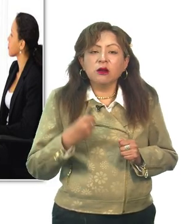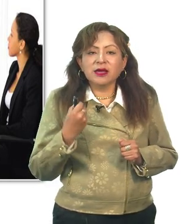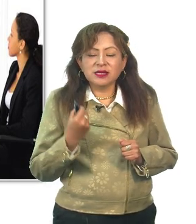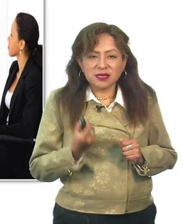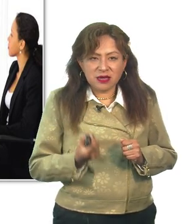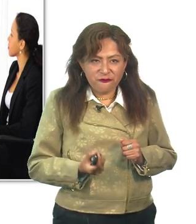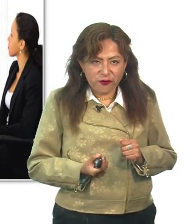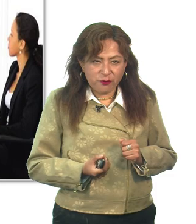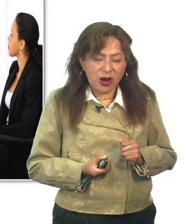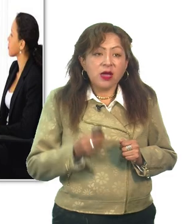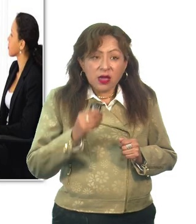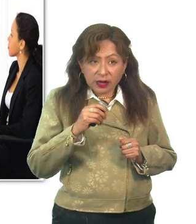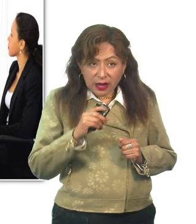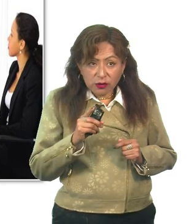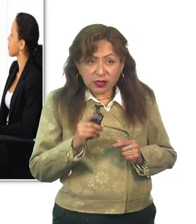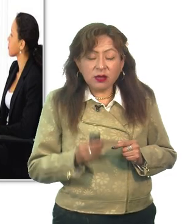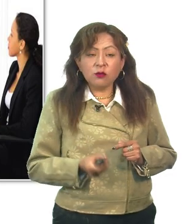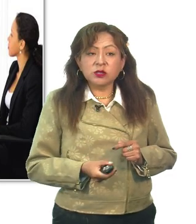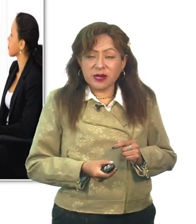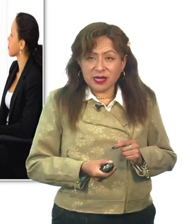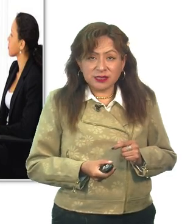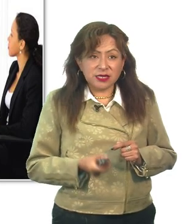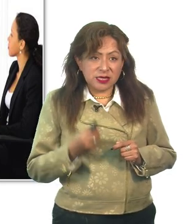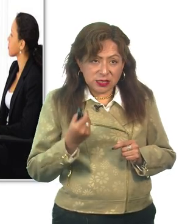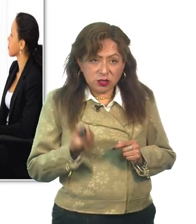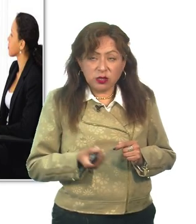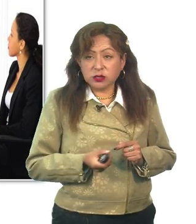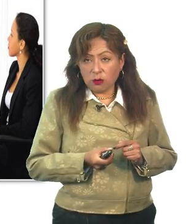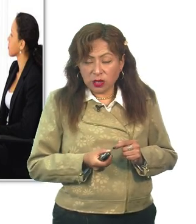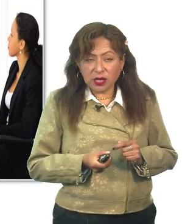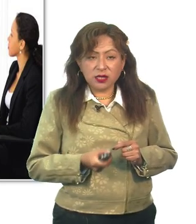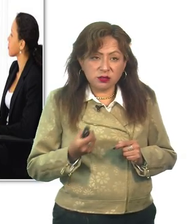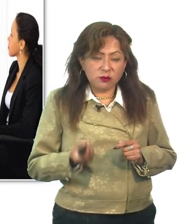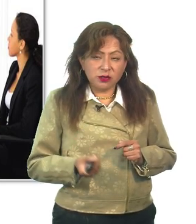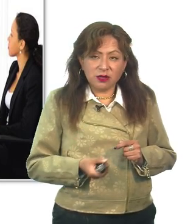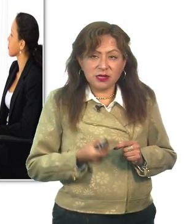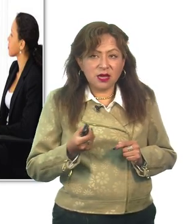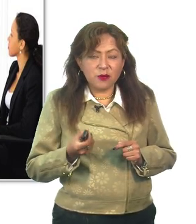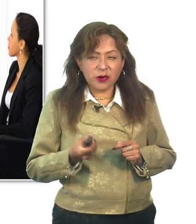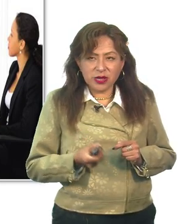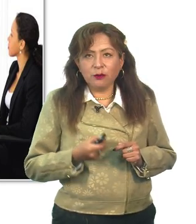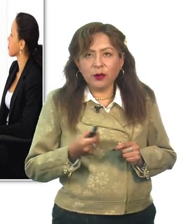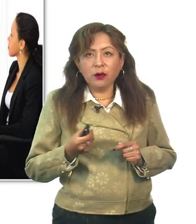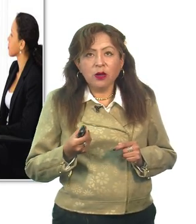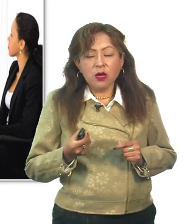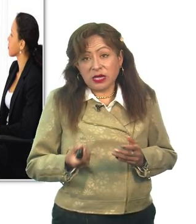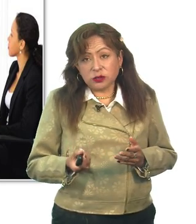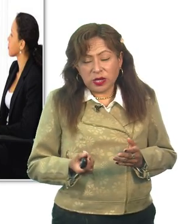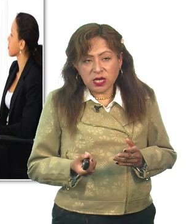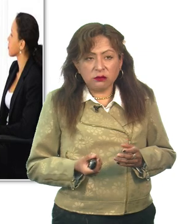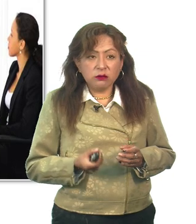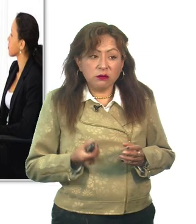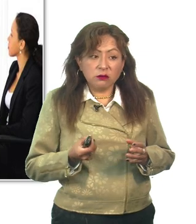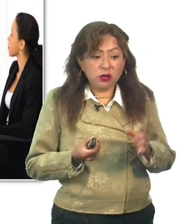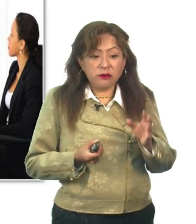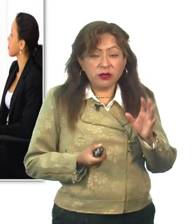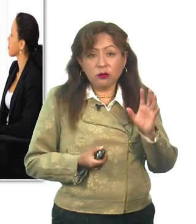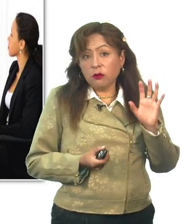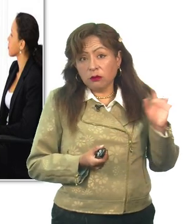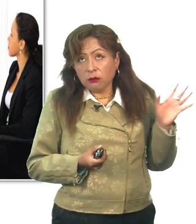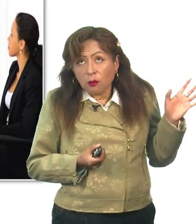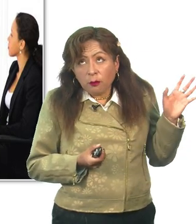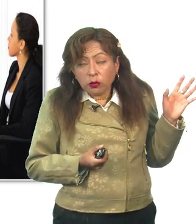en lo que es informar. Claro que tenemos varias intenciones comunicativas, como te decía, por ejemplo, persuadir, ¿no? Yo quiero